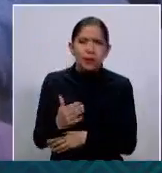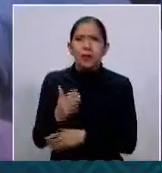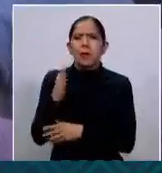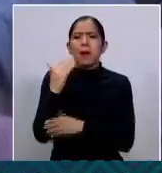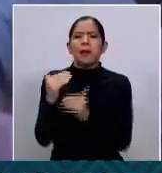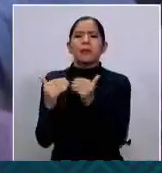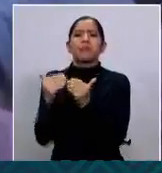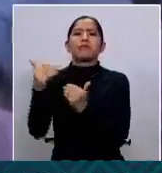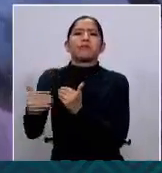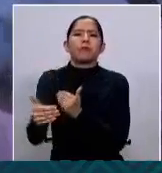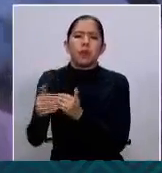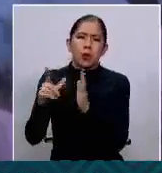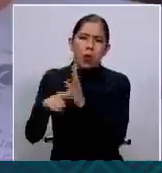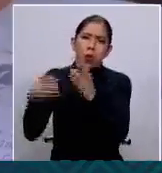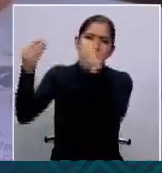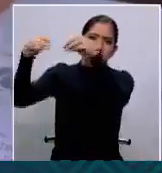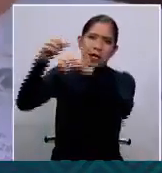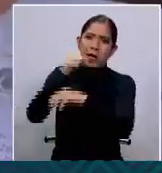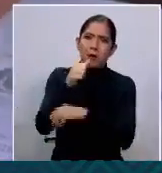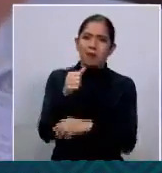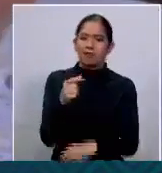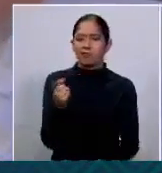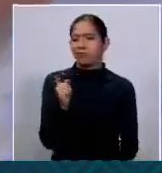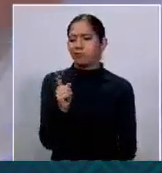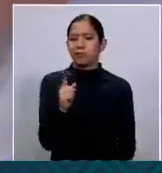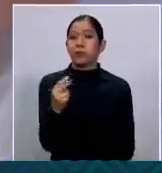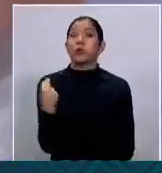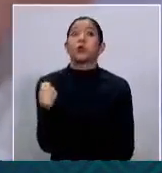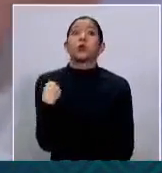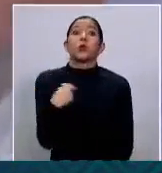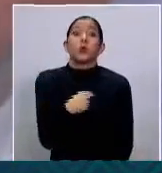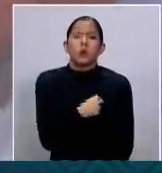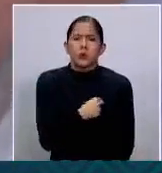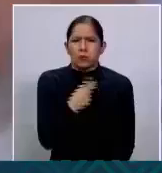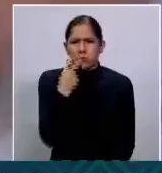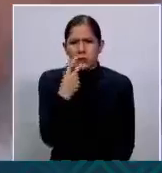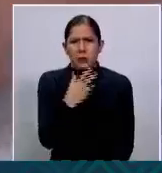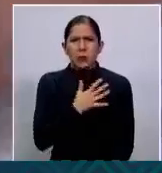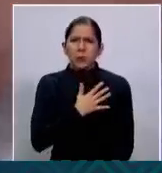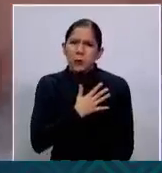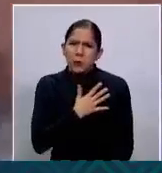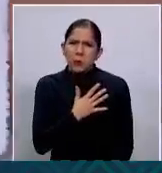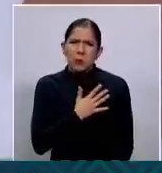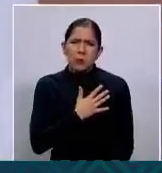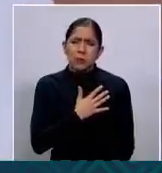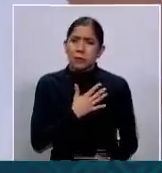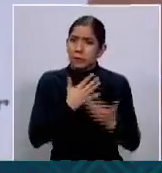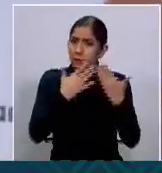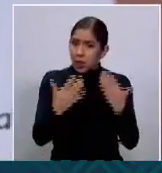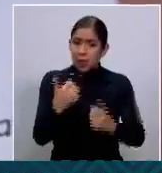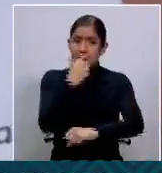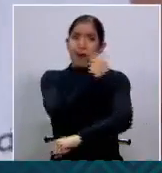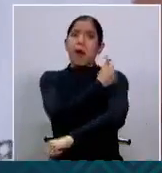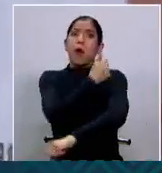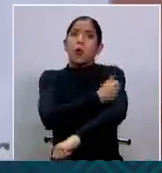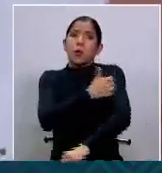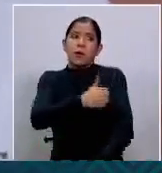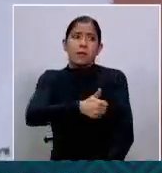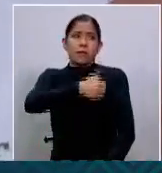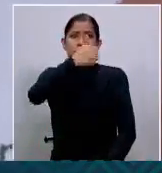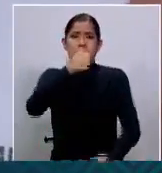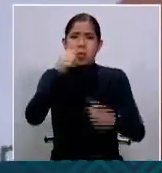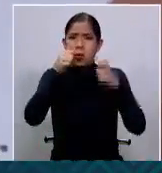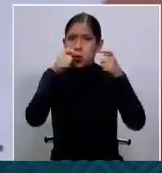ser privatizado. Nosotros vemos con mucha pena que incluso habiendo una instancia reguladora que